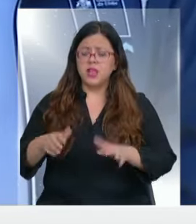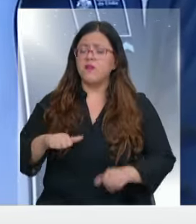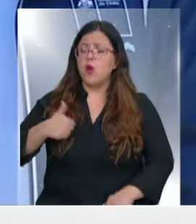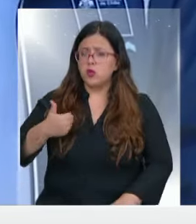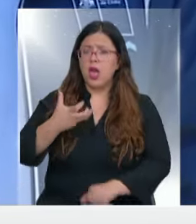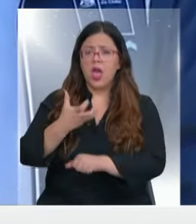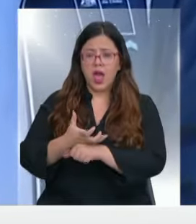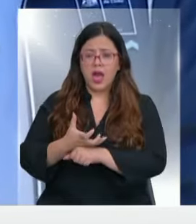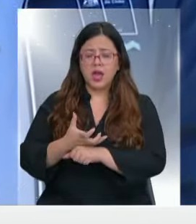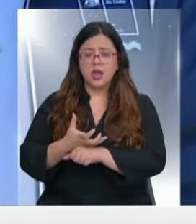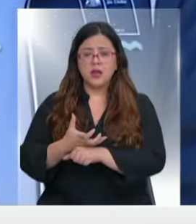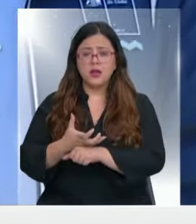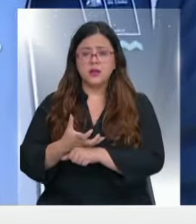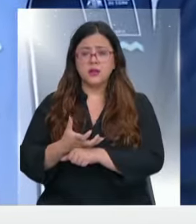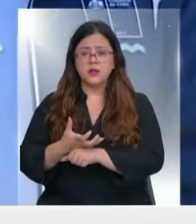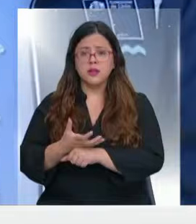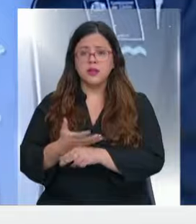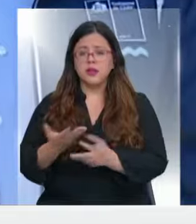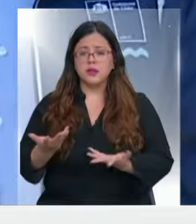disposiciones para